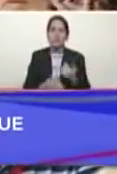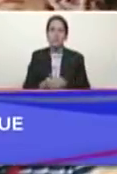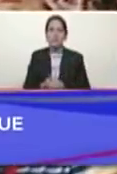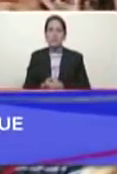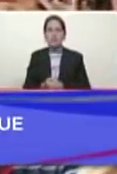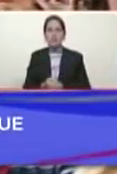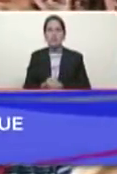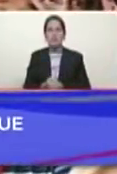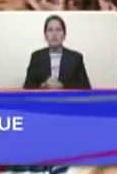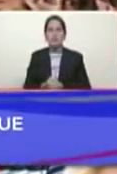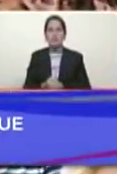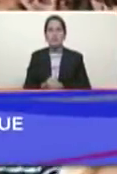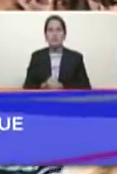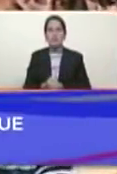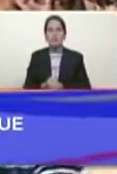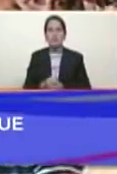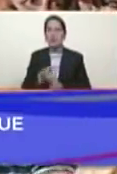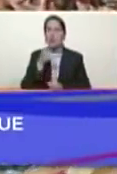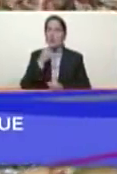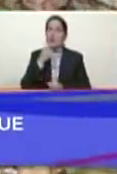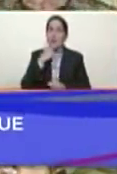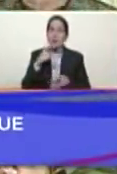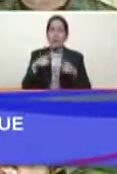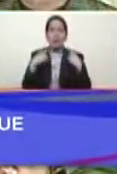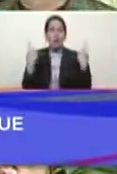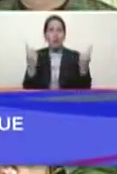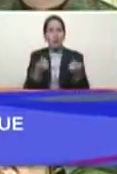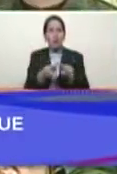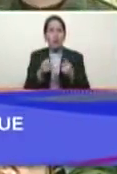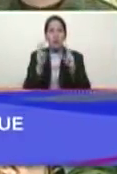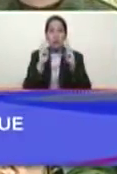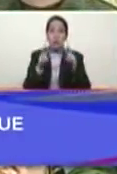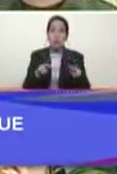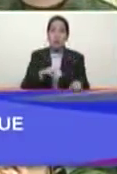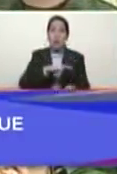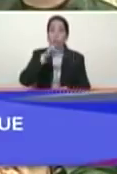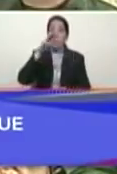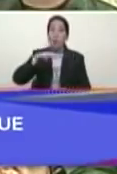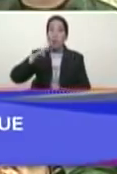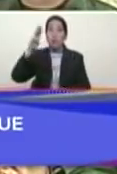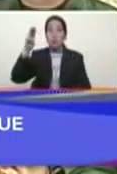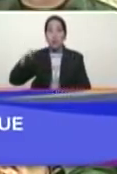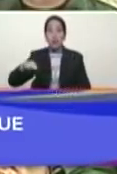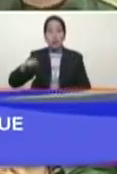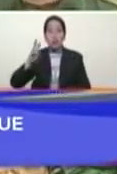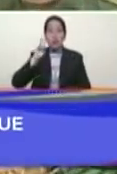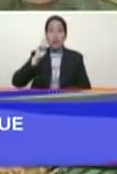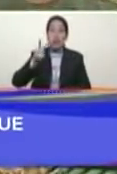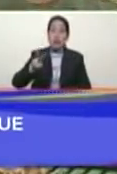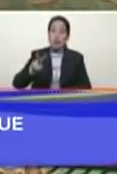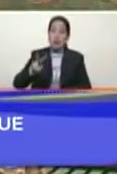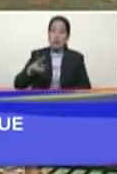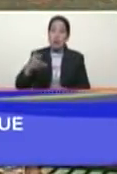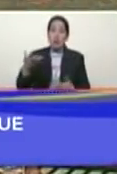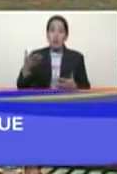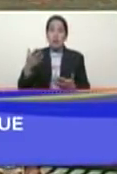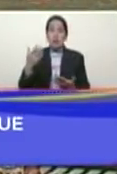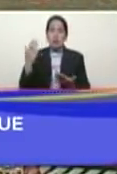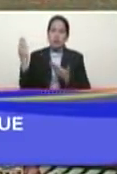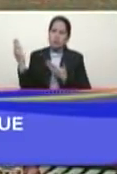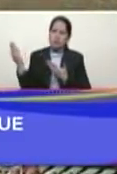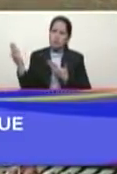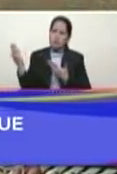Está bonita, ¿verdad? Mire esa montaña, qué belleza. Mire esa montaña, mire esas colinas, qué